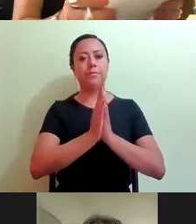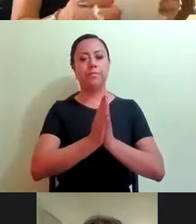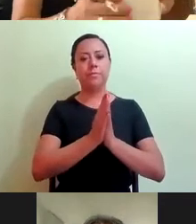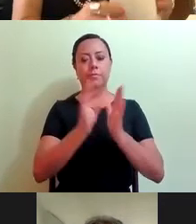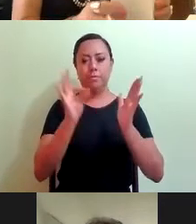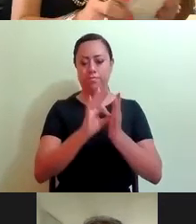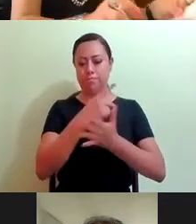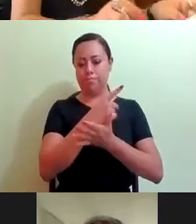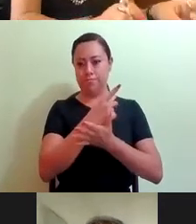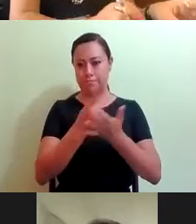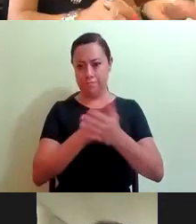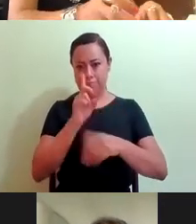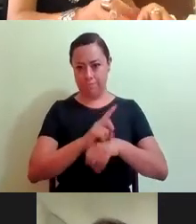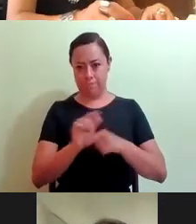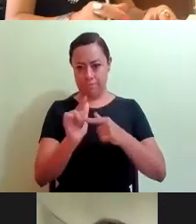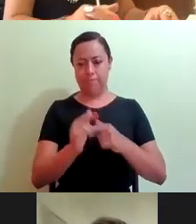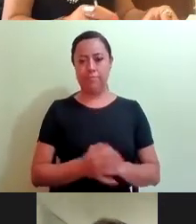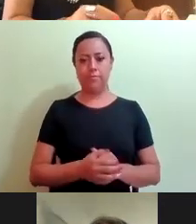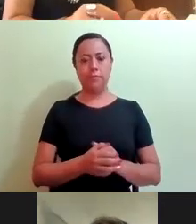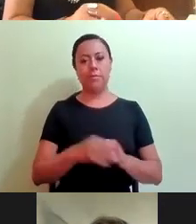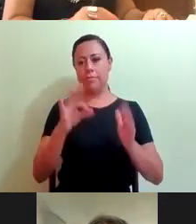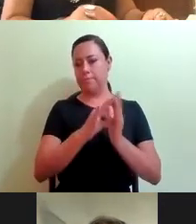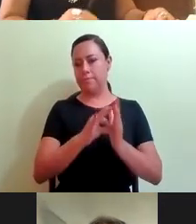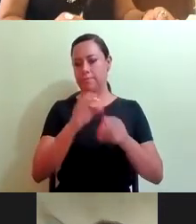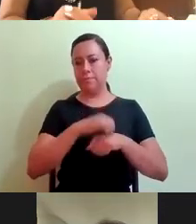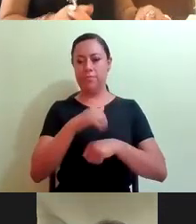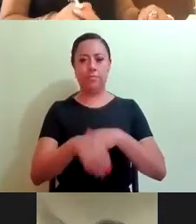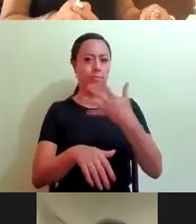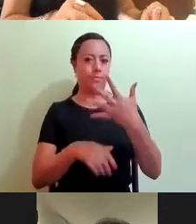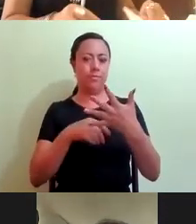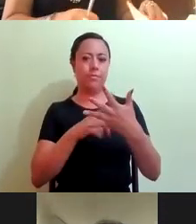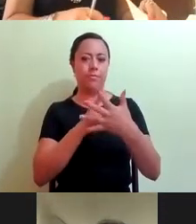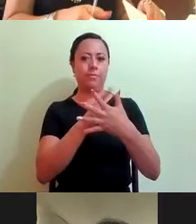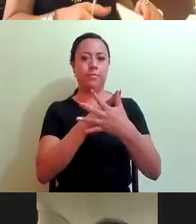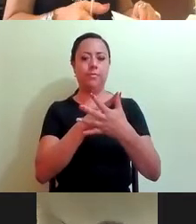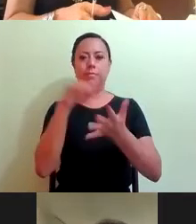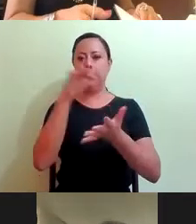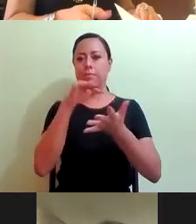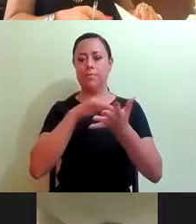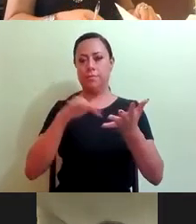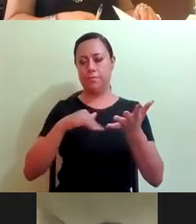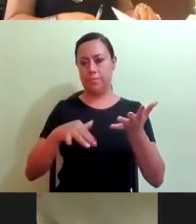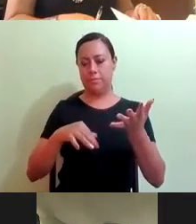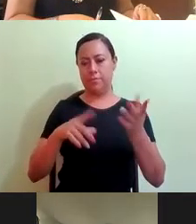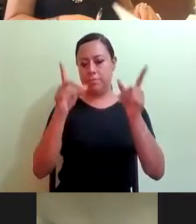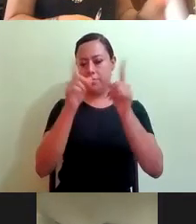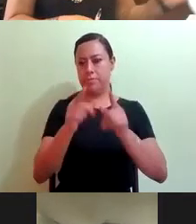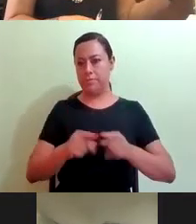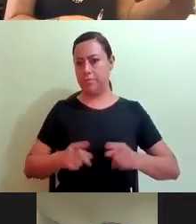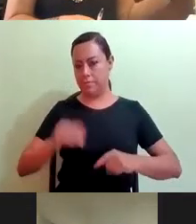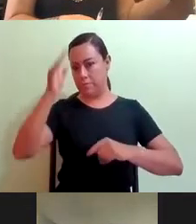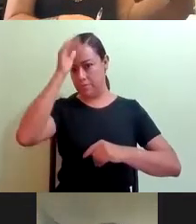del orden del día. El punto 5 es la lectura de la síntesis de los